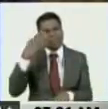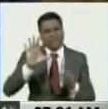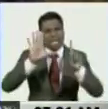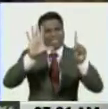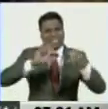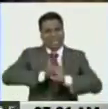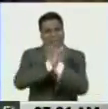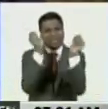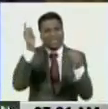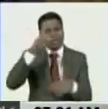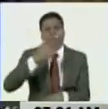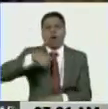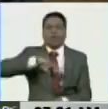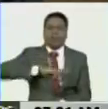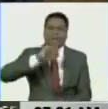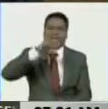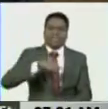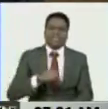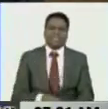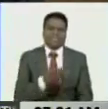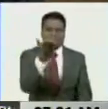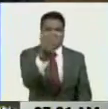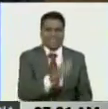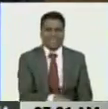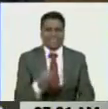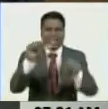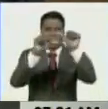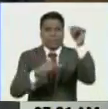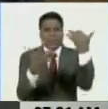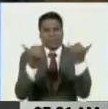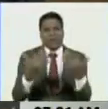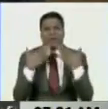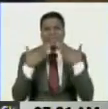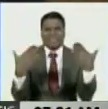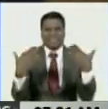la mañana, cuando estaremos nuevamente con todos ustedes en La Pauta de Hoy. Gracias por acompañarnos.